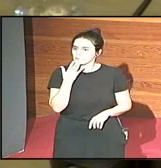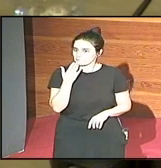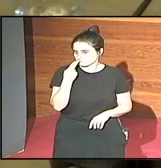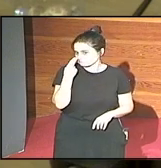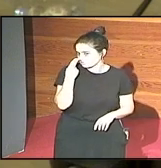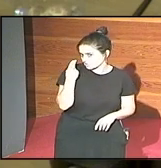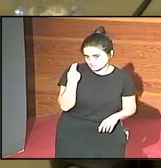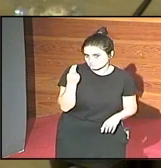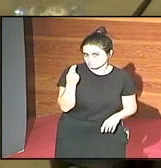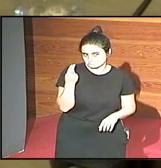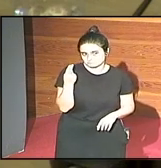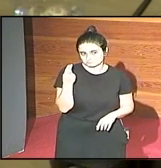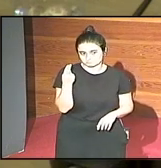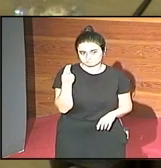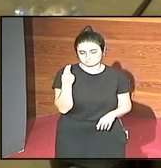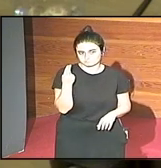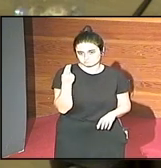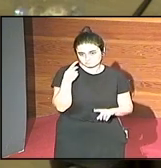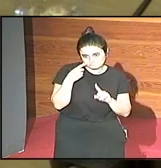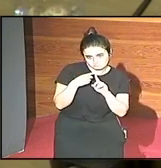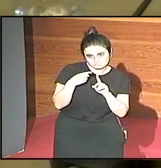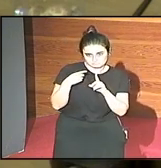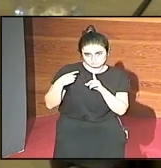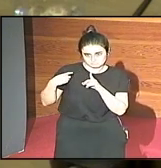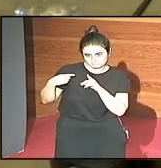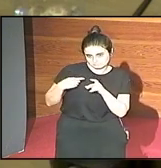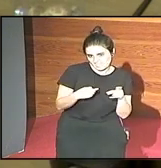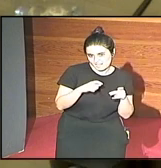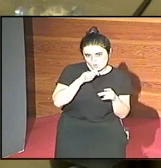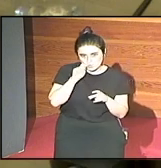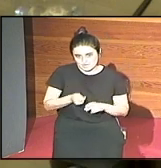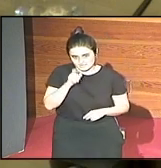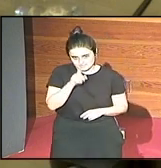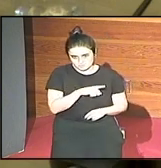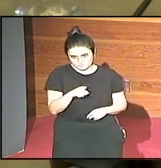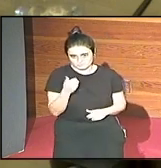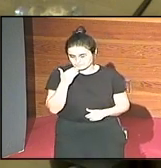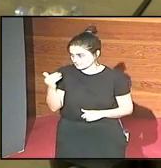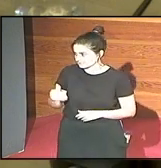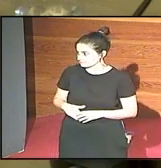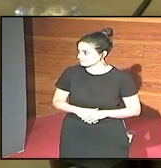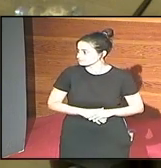interesante para esta guerra en Ucrania? Gracias.